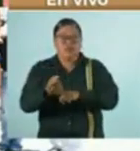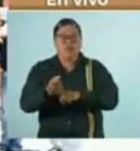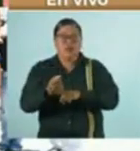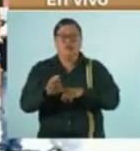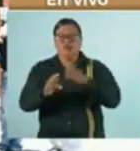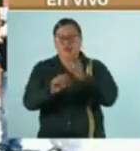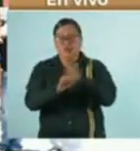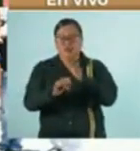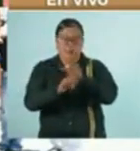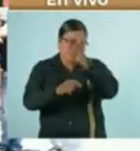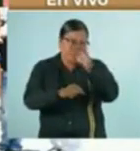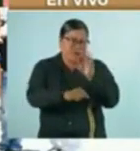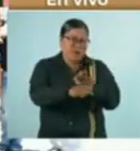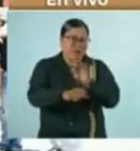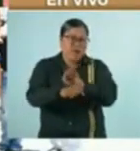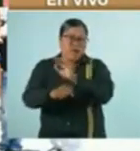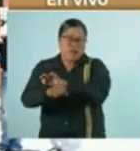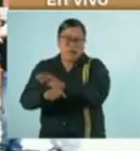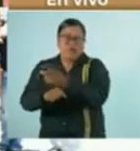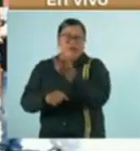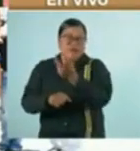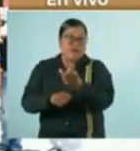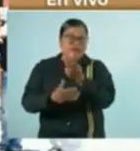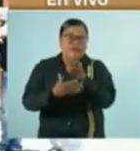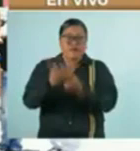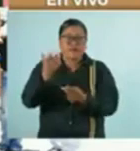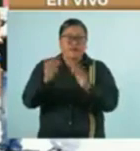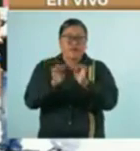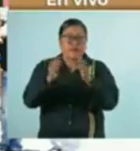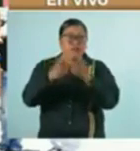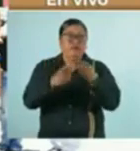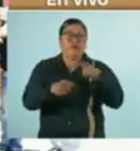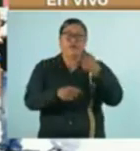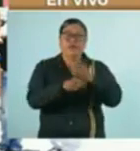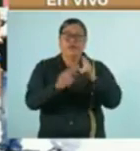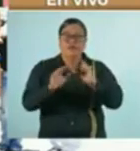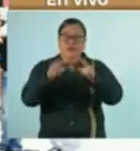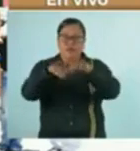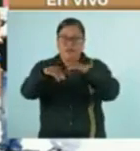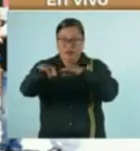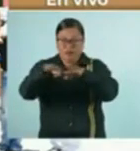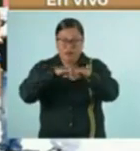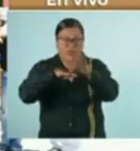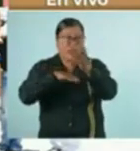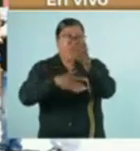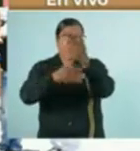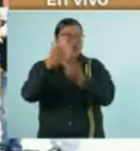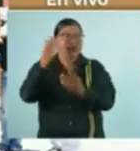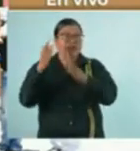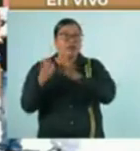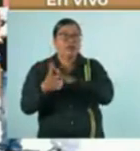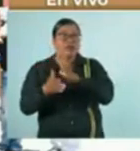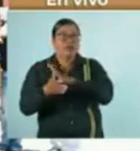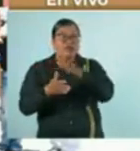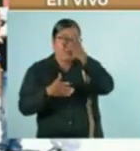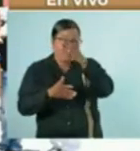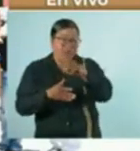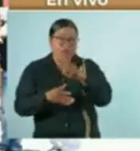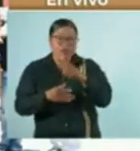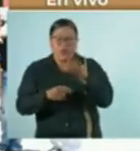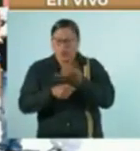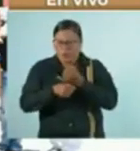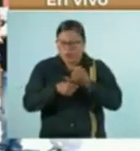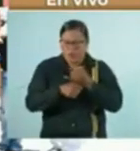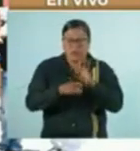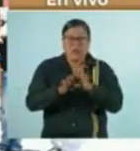a las y los beneficiarios de el programa social Mi Primera Chamba. Este programa atiende a que la Encuesta